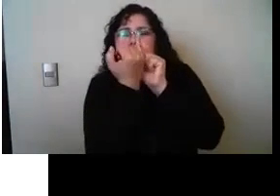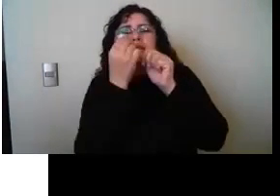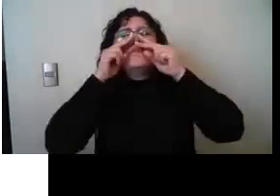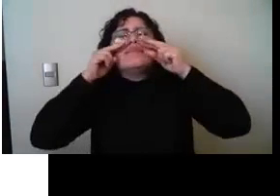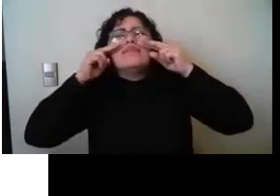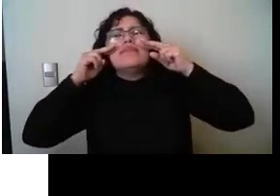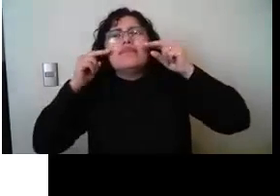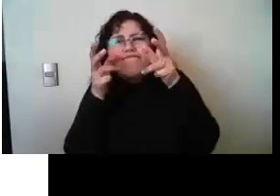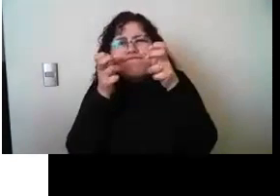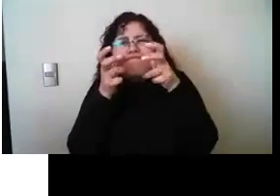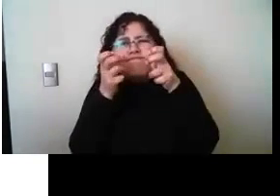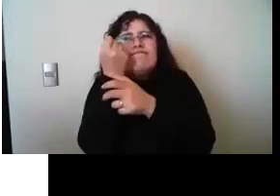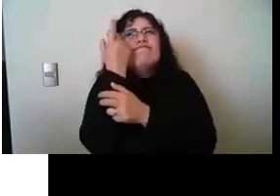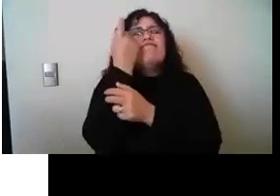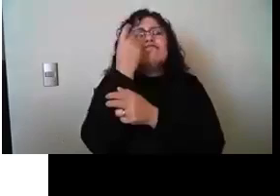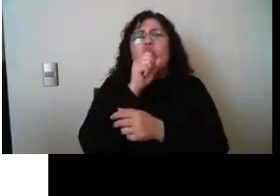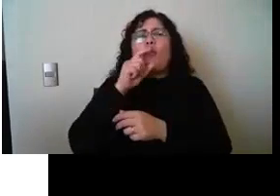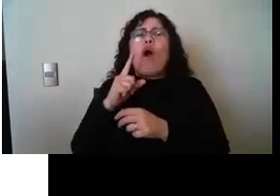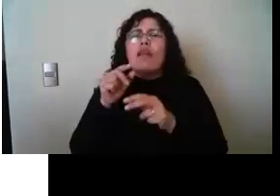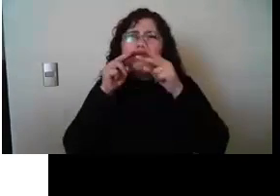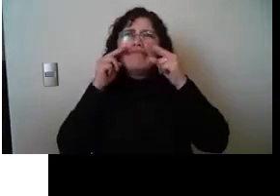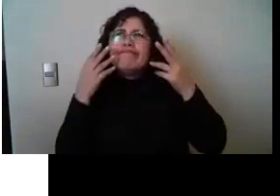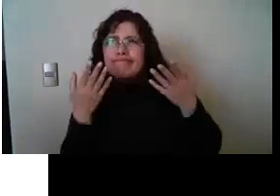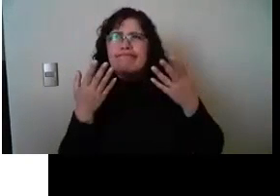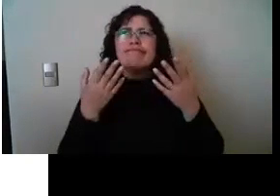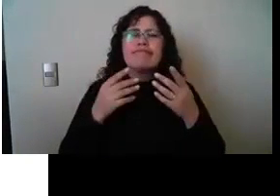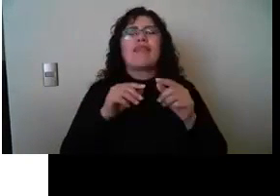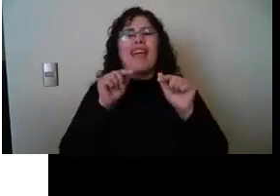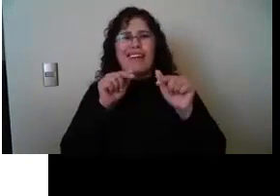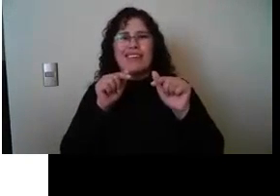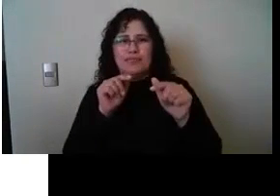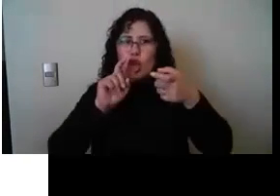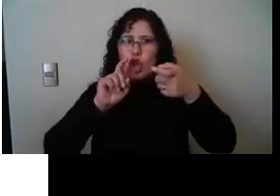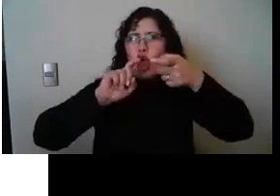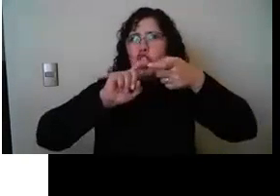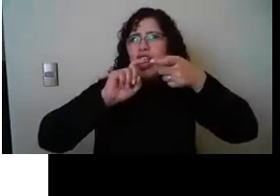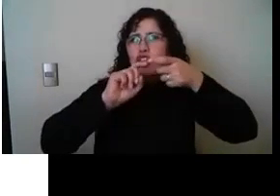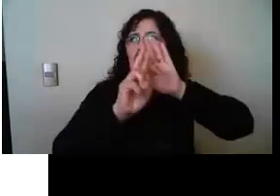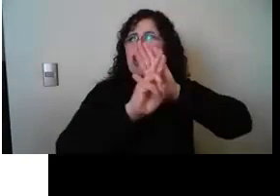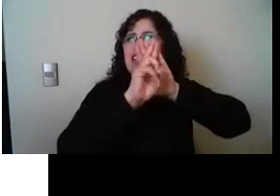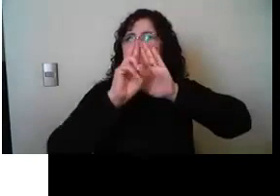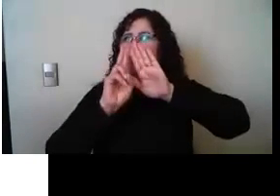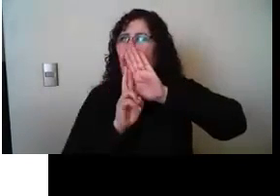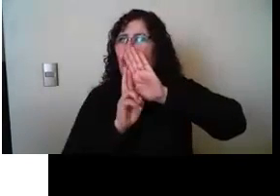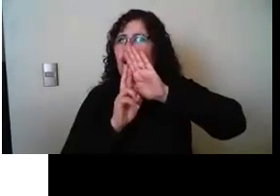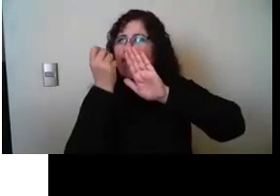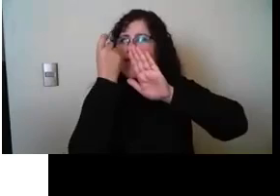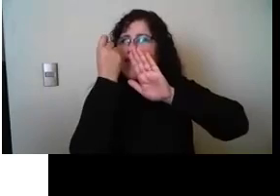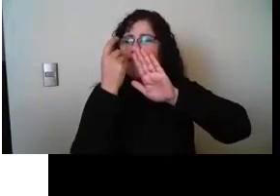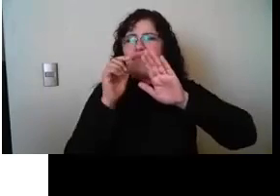van a permitir que esas sustancias tomen contacto con los receptores en el epitelio